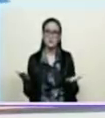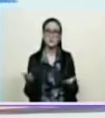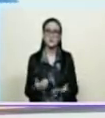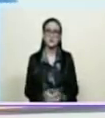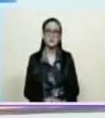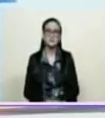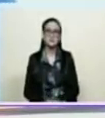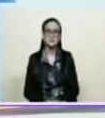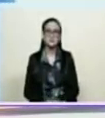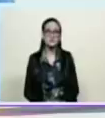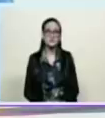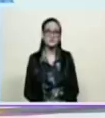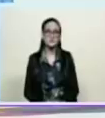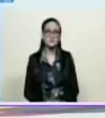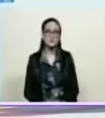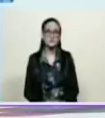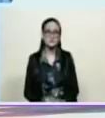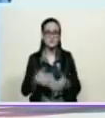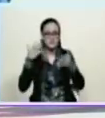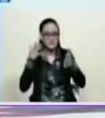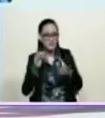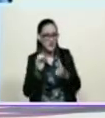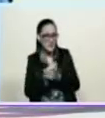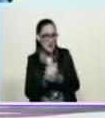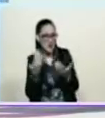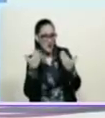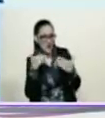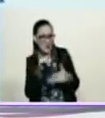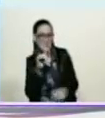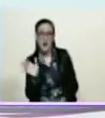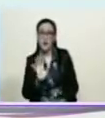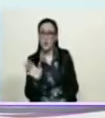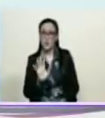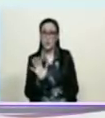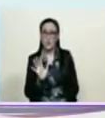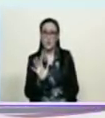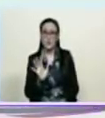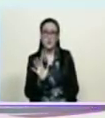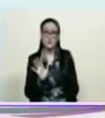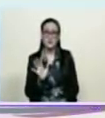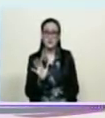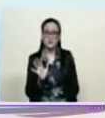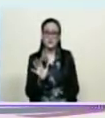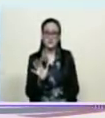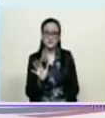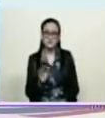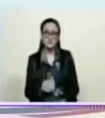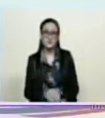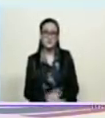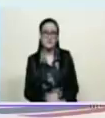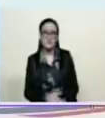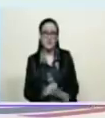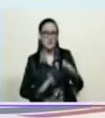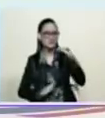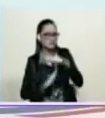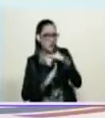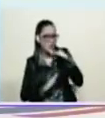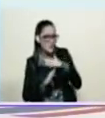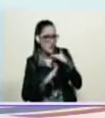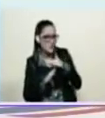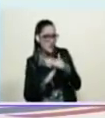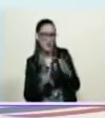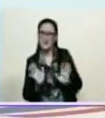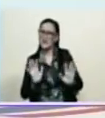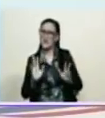llevar por malos consejos de amigotes, que nadie se deje llevar por burocracias.